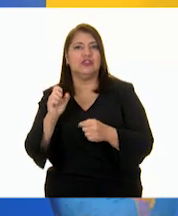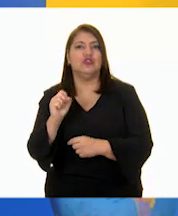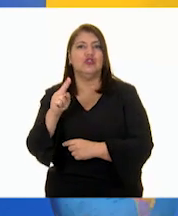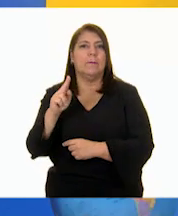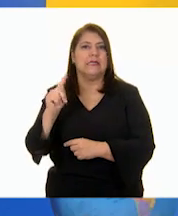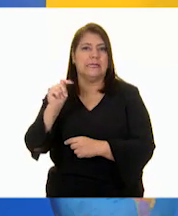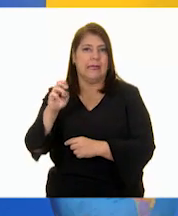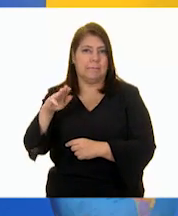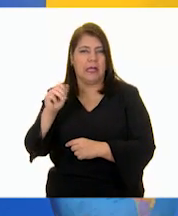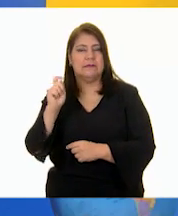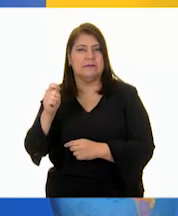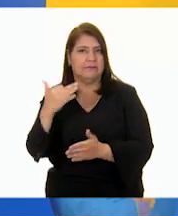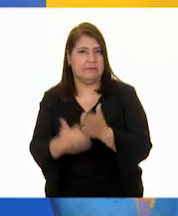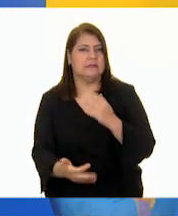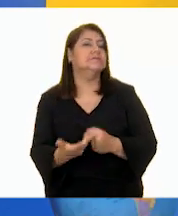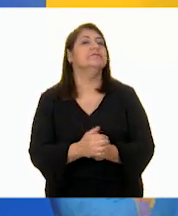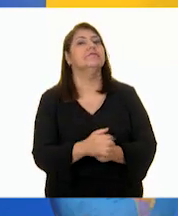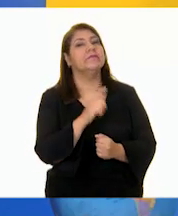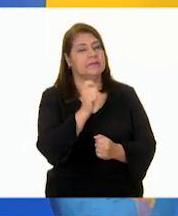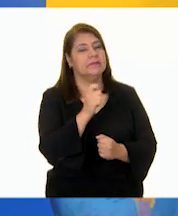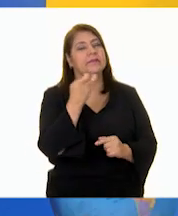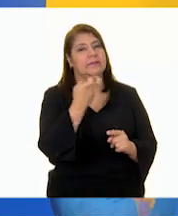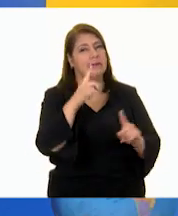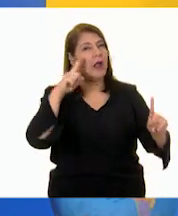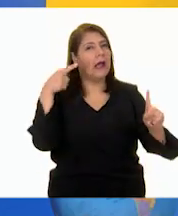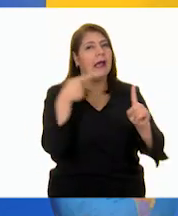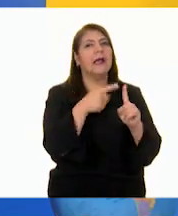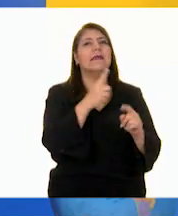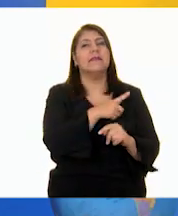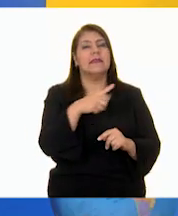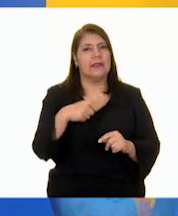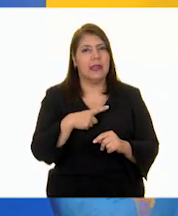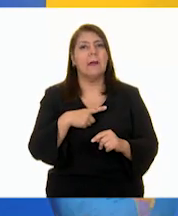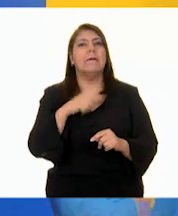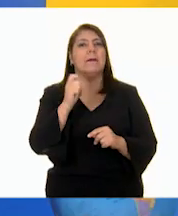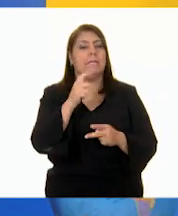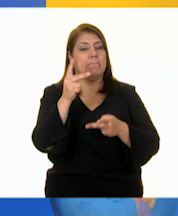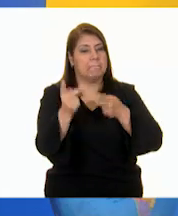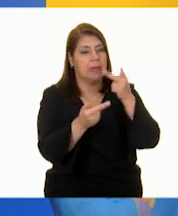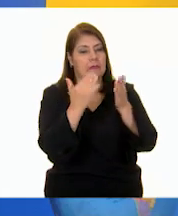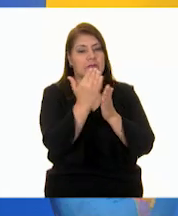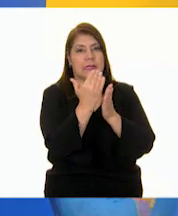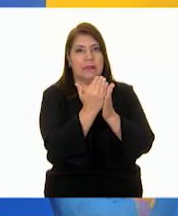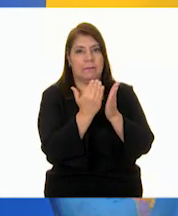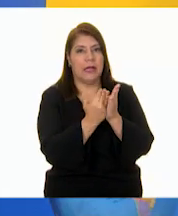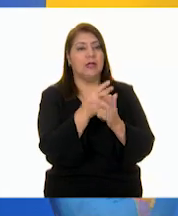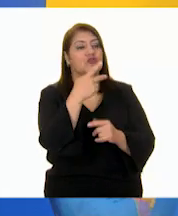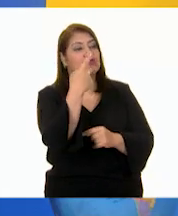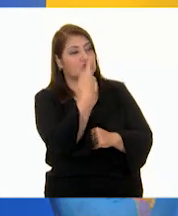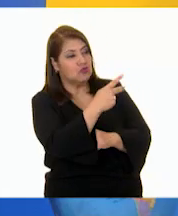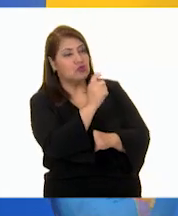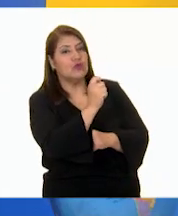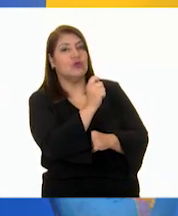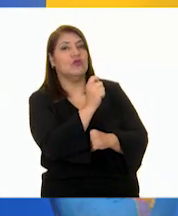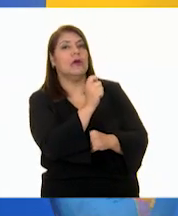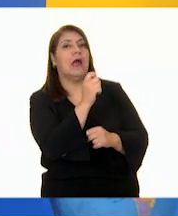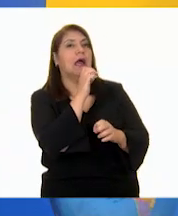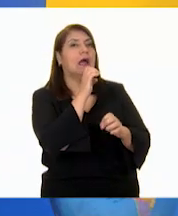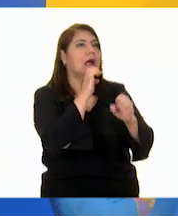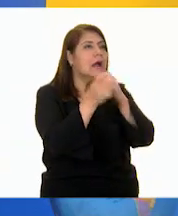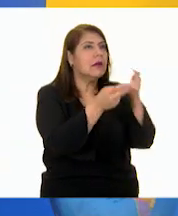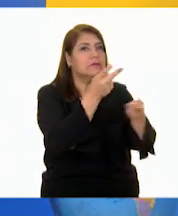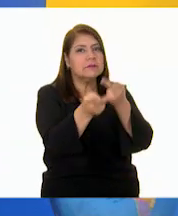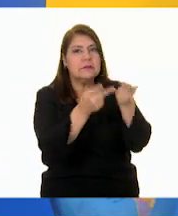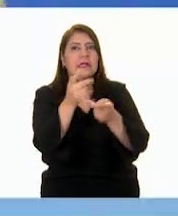Y quedamos en que en esta clase nos centraríamos en las preguntas del cuestionario de tu encuesta y la de Ton. Así es que,